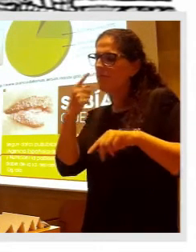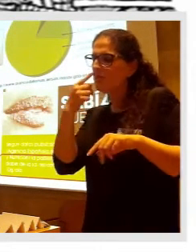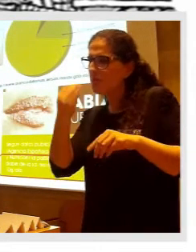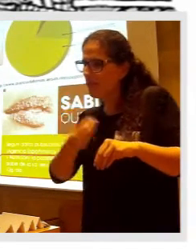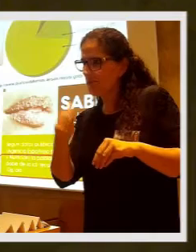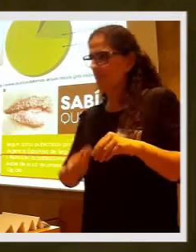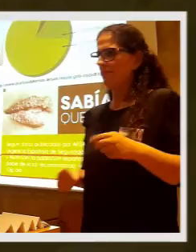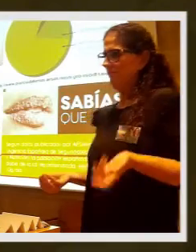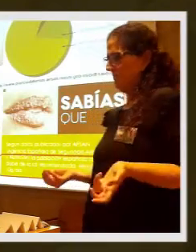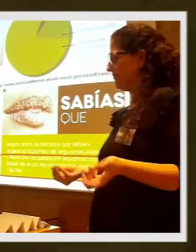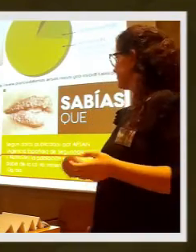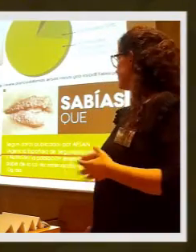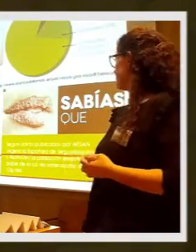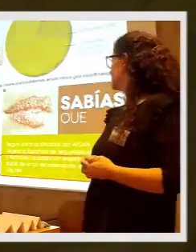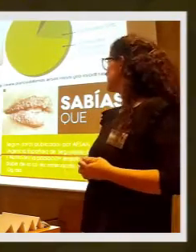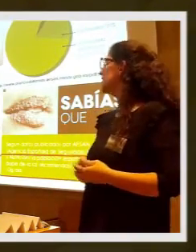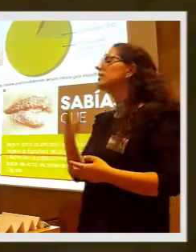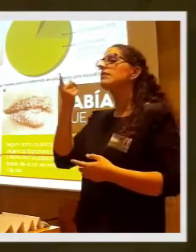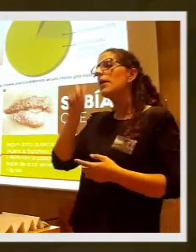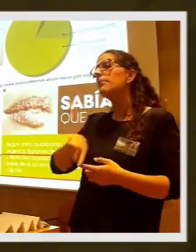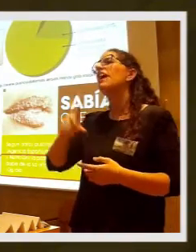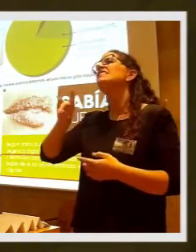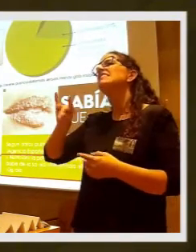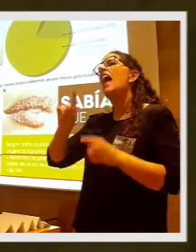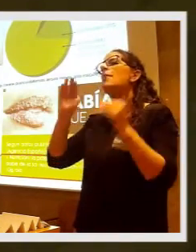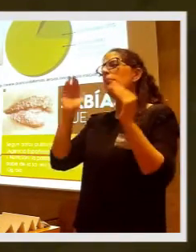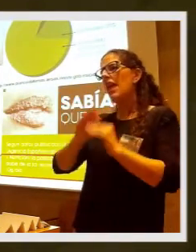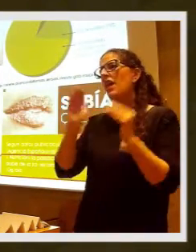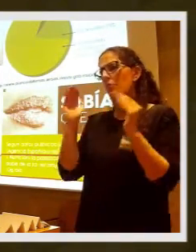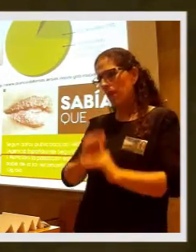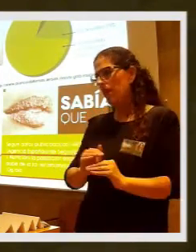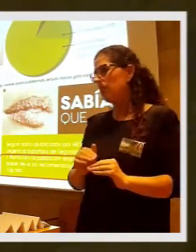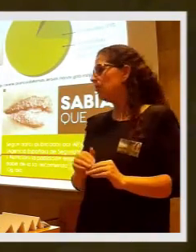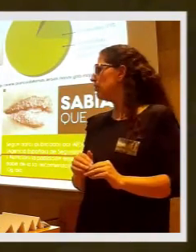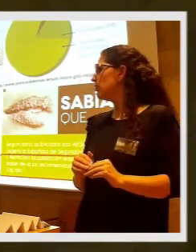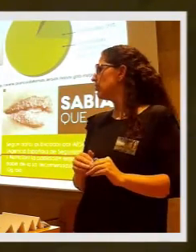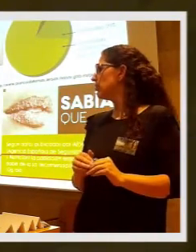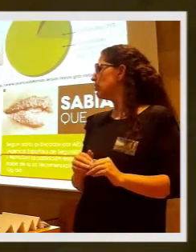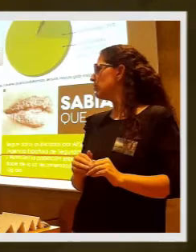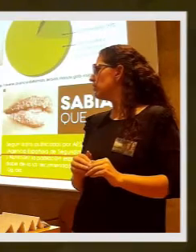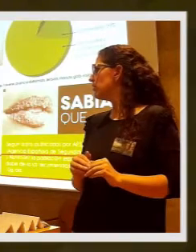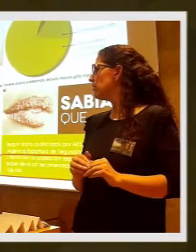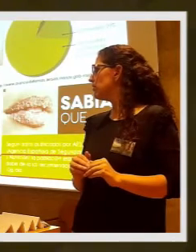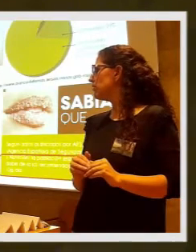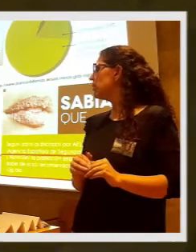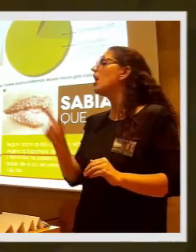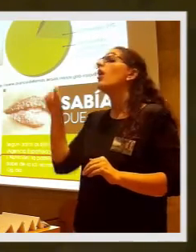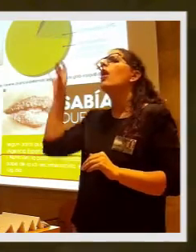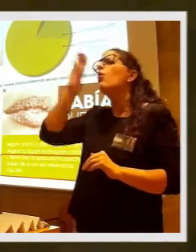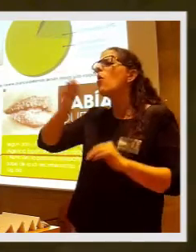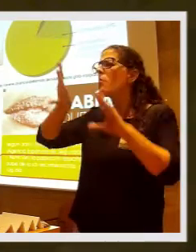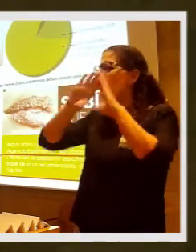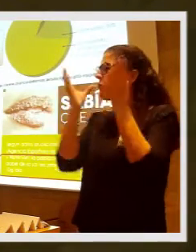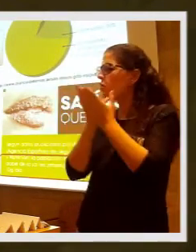Hablábamos de que deberíamos de disminuir el consumo de sal. Y es que las recomendaciones de todas las guías del mundo, no solo europea, a nivel mundial, nos lo vuelven